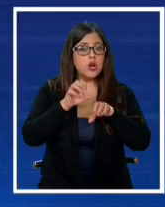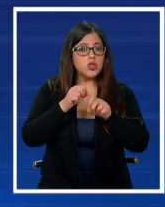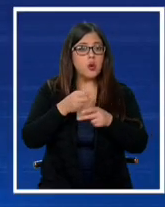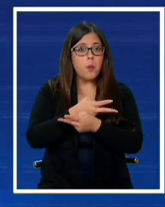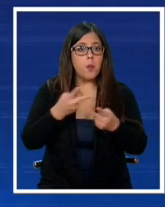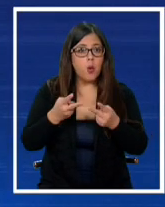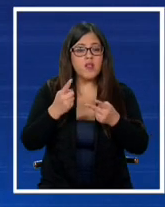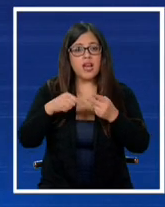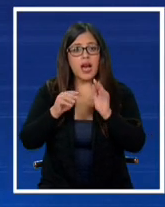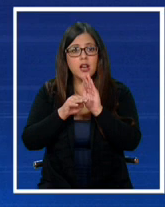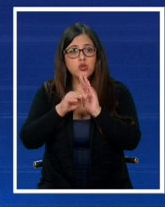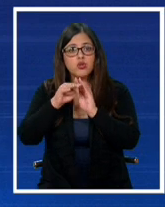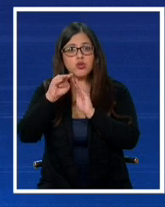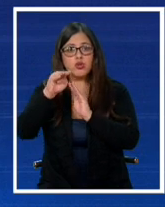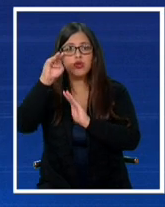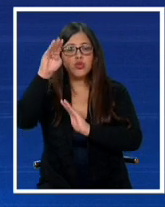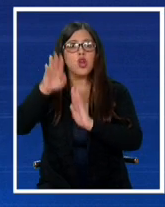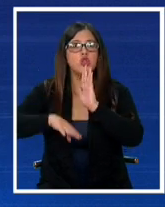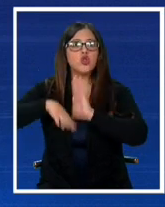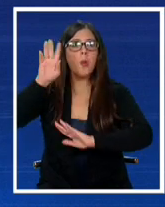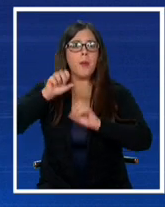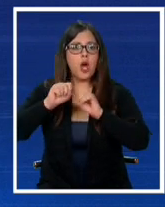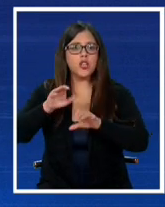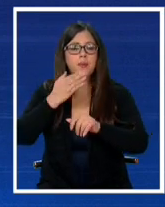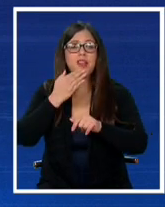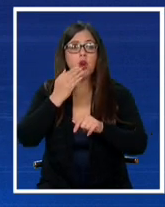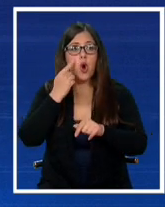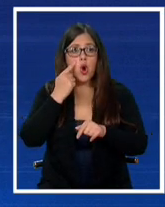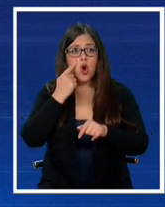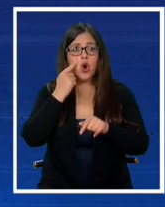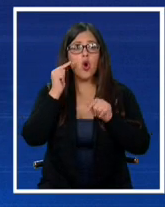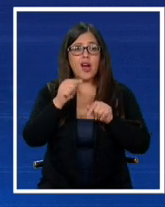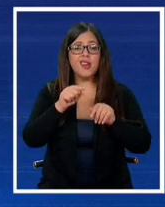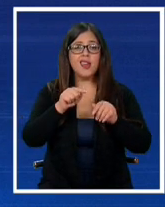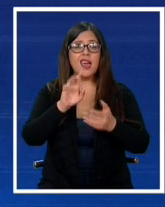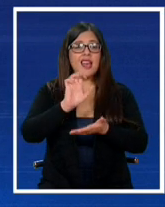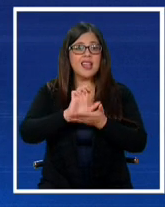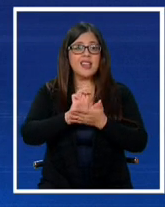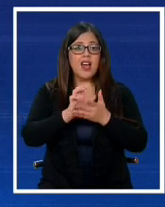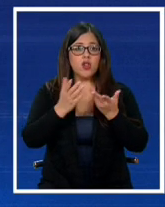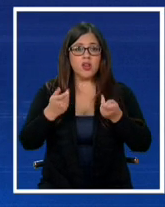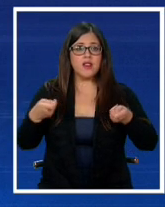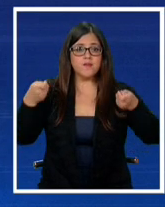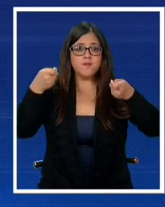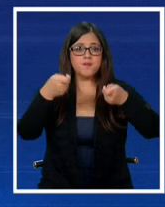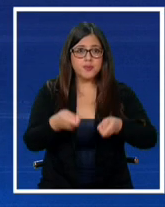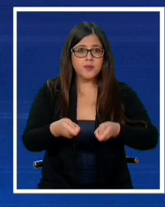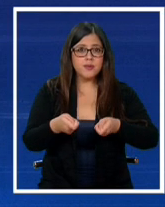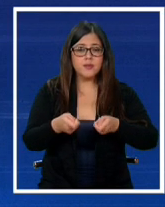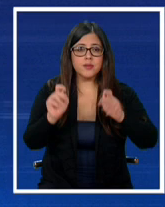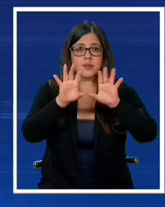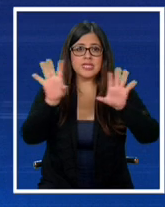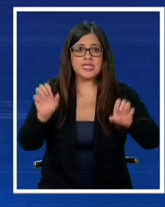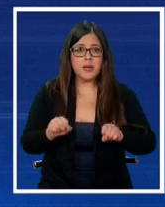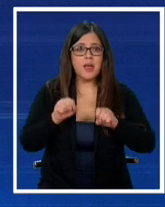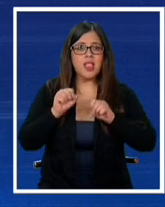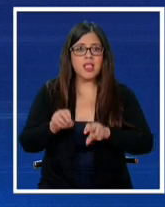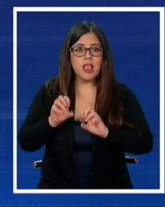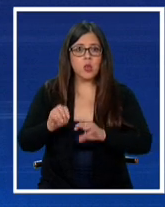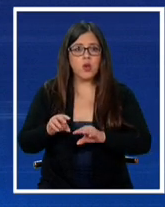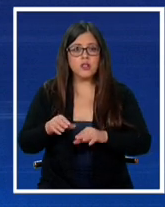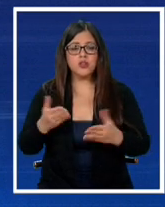y lo que les comentábamos al inicio de este despacho también se señala que el estado va a financiar este sistema de educación